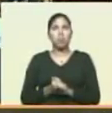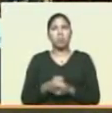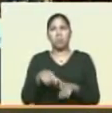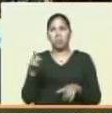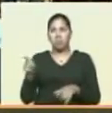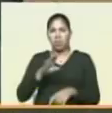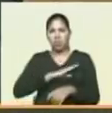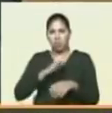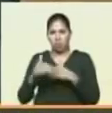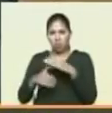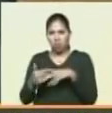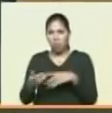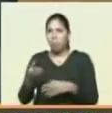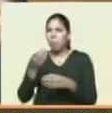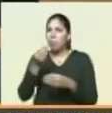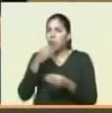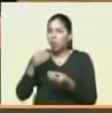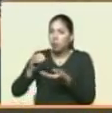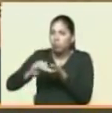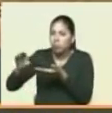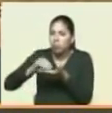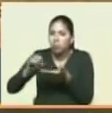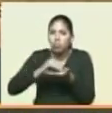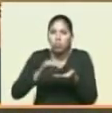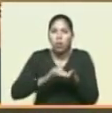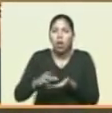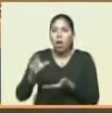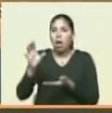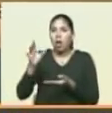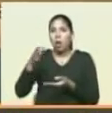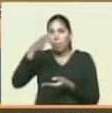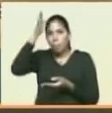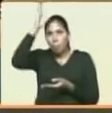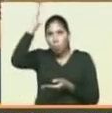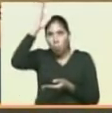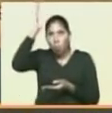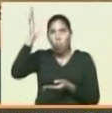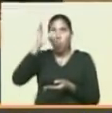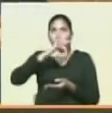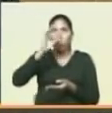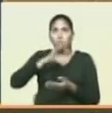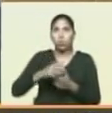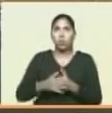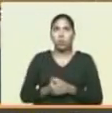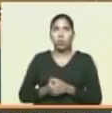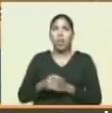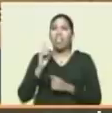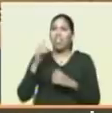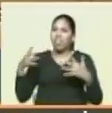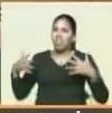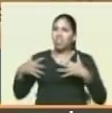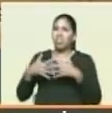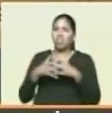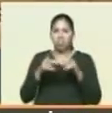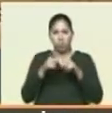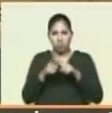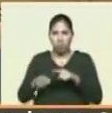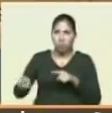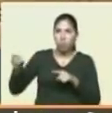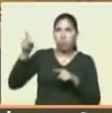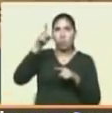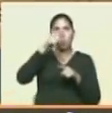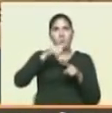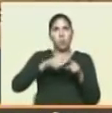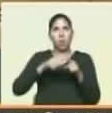producción primaria. Entonces no pueden estar desvinculados. Tiene que estar integrado el circuito. Y eso